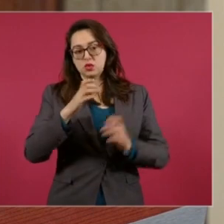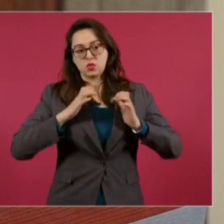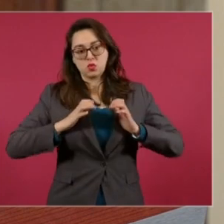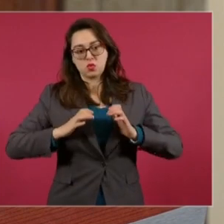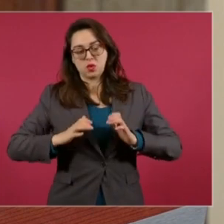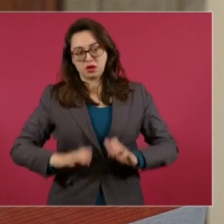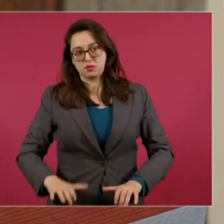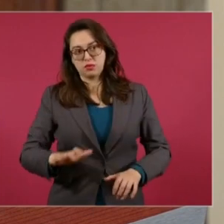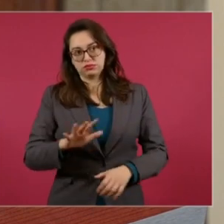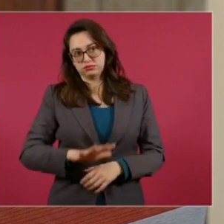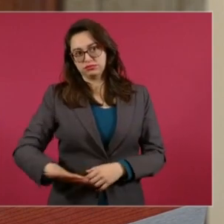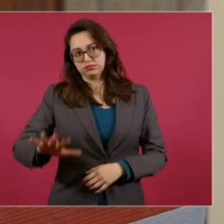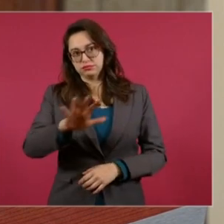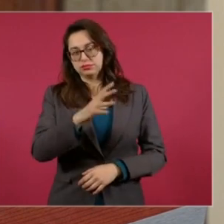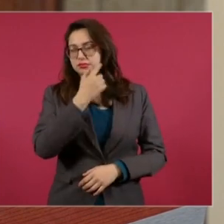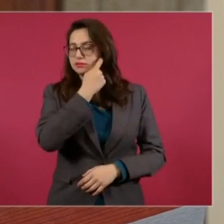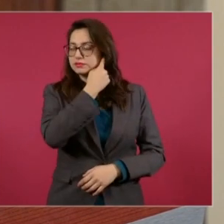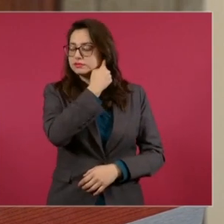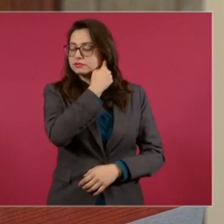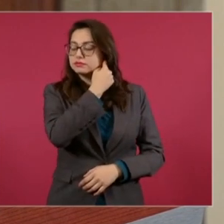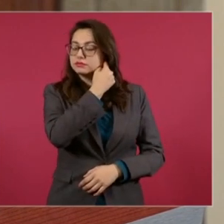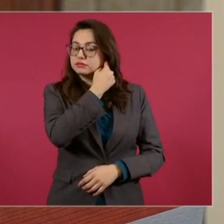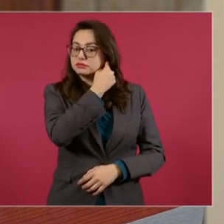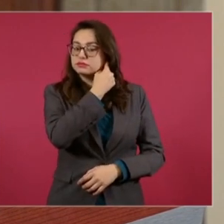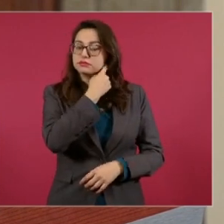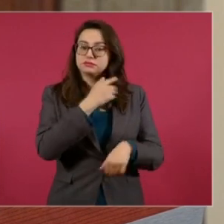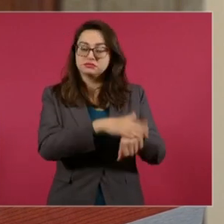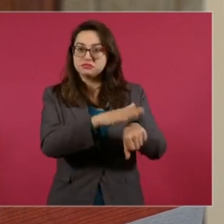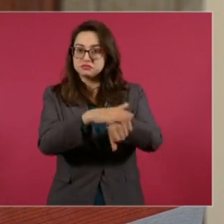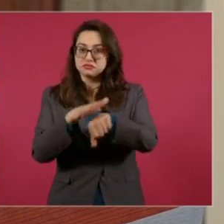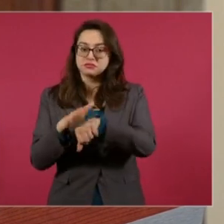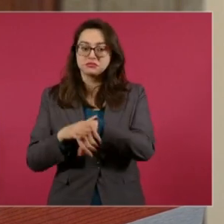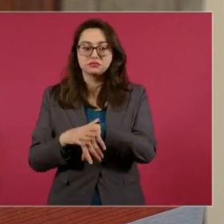convocó al pueblo a enfrentar a Porfirio Díaz,